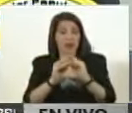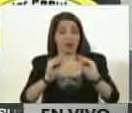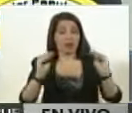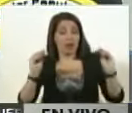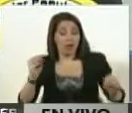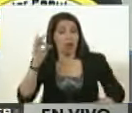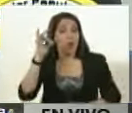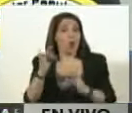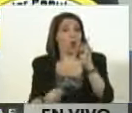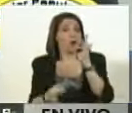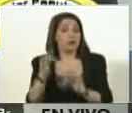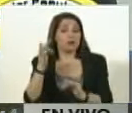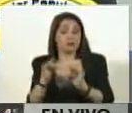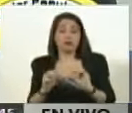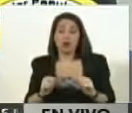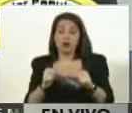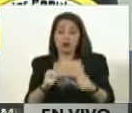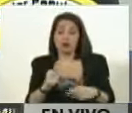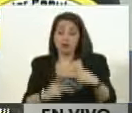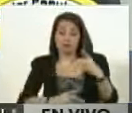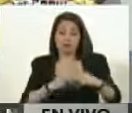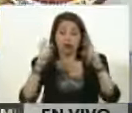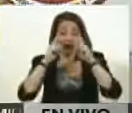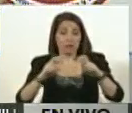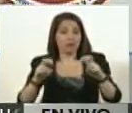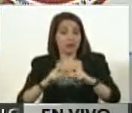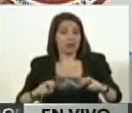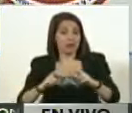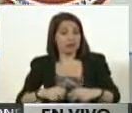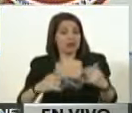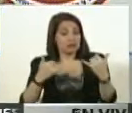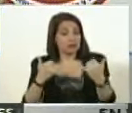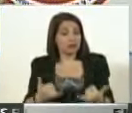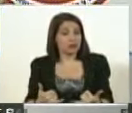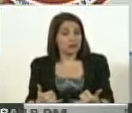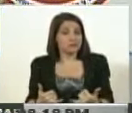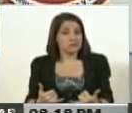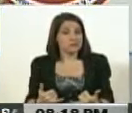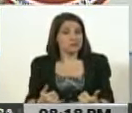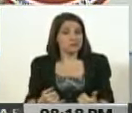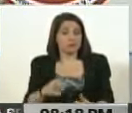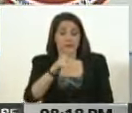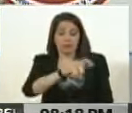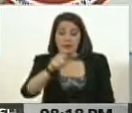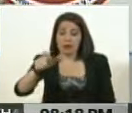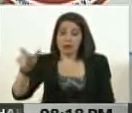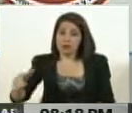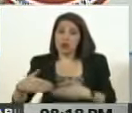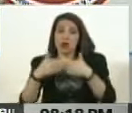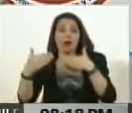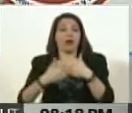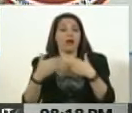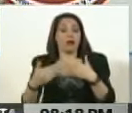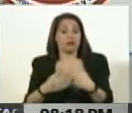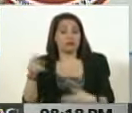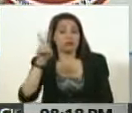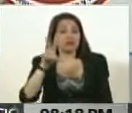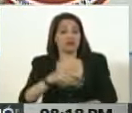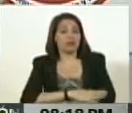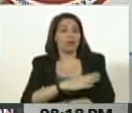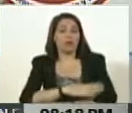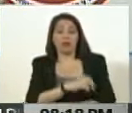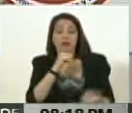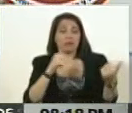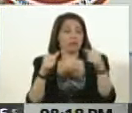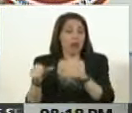justicia a iniciar la investigación inmediata de estos acontecimientos que constituyen una